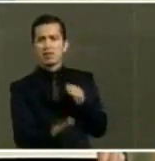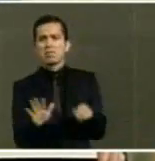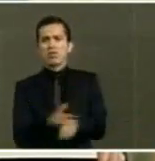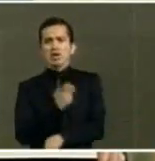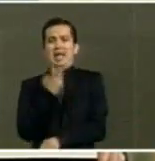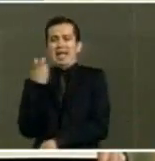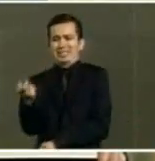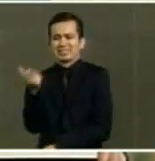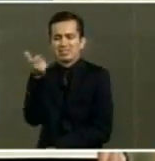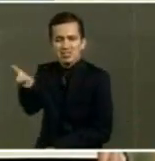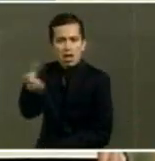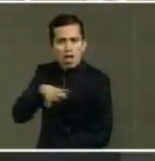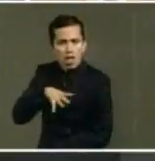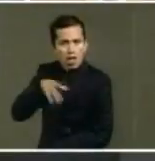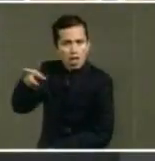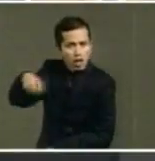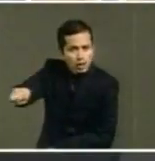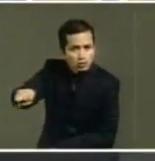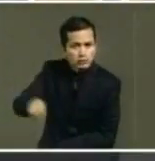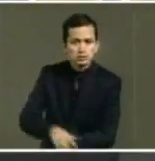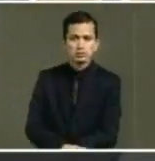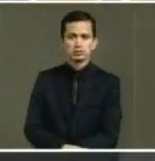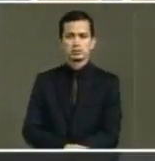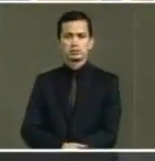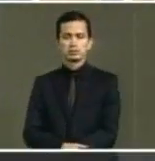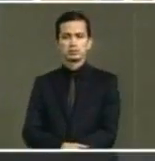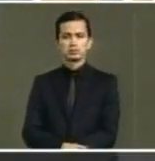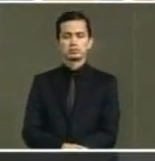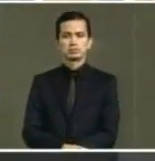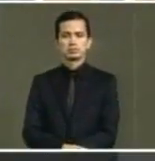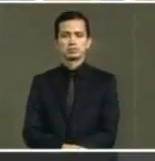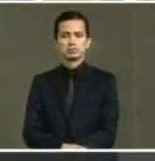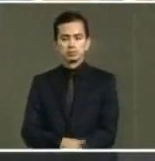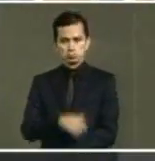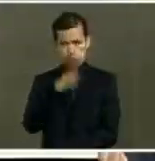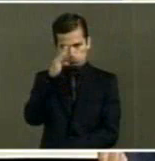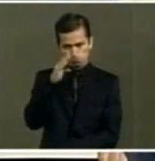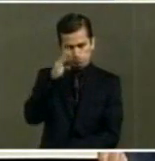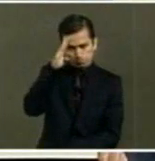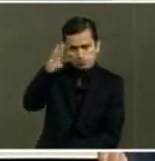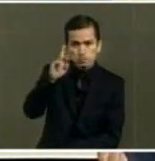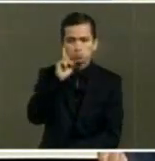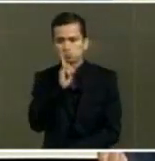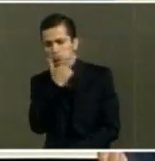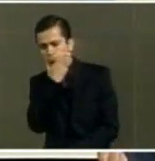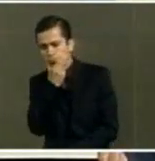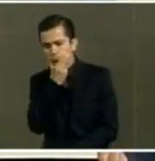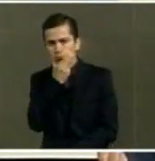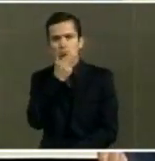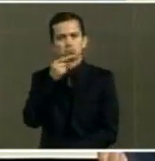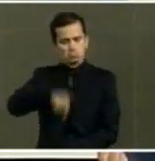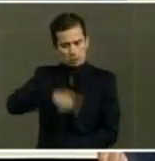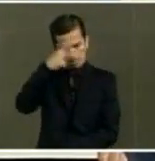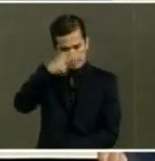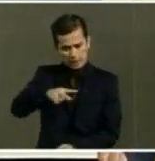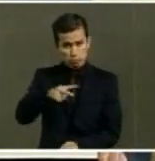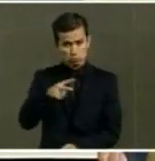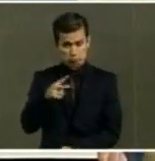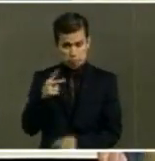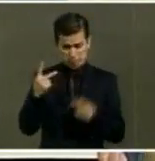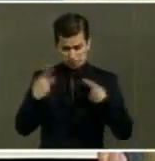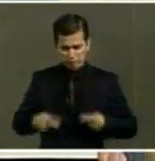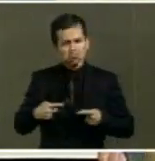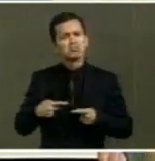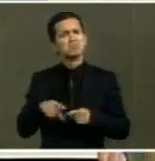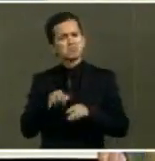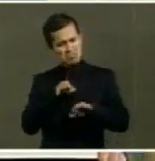dinero. En suma, señoras y señores, los mexicanos estamos luchando por construir